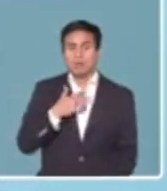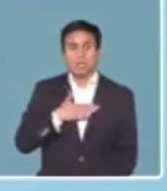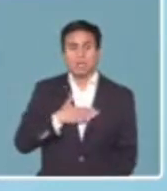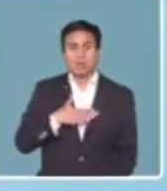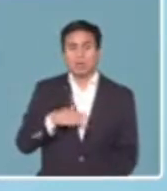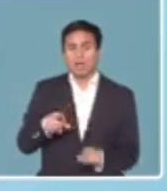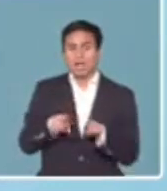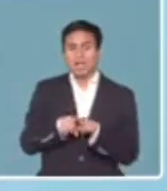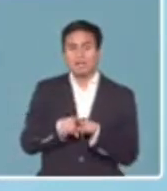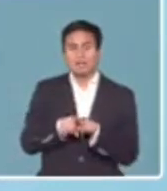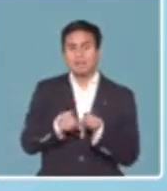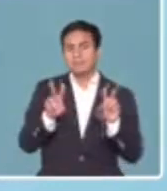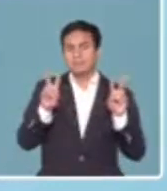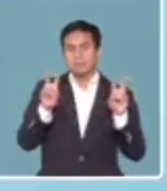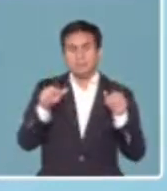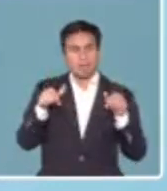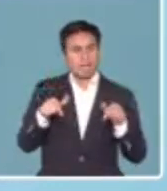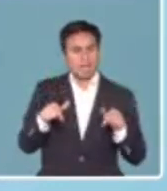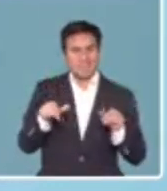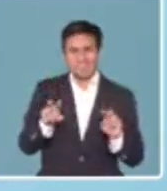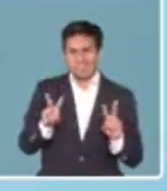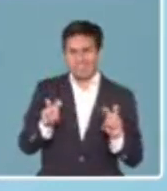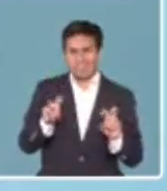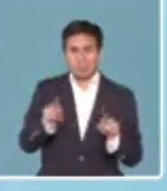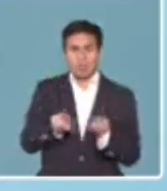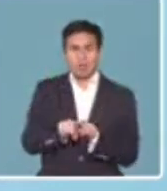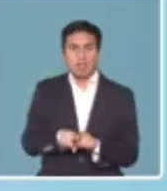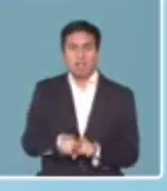no quiero dejar pasar que más allá, acá no se trata de